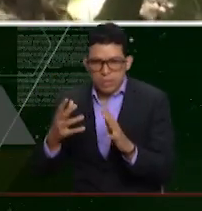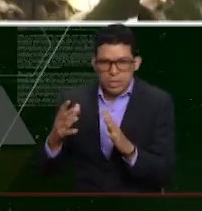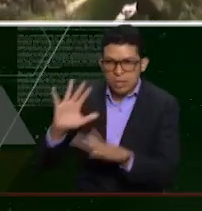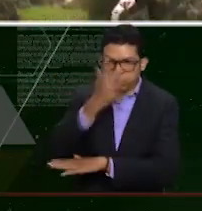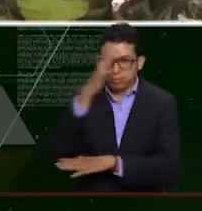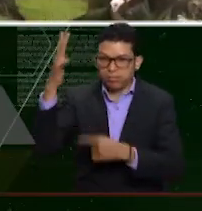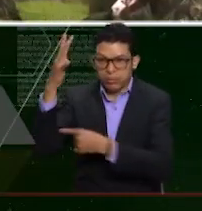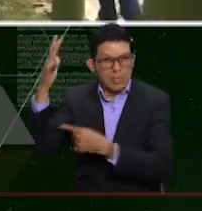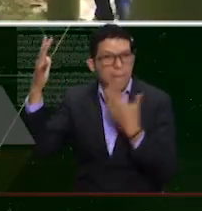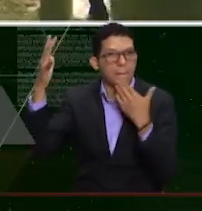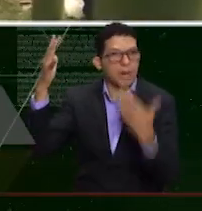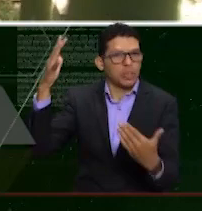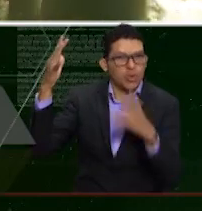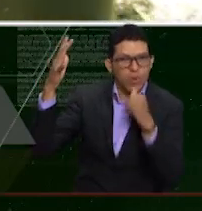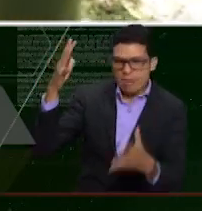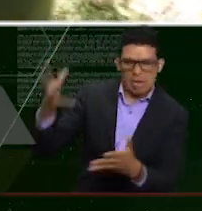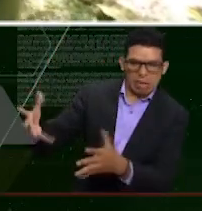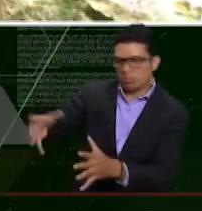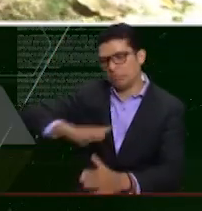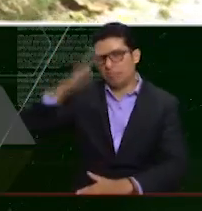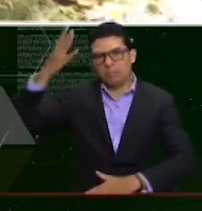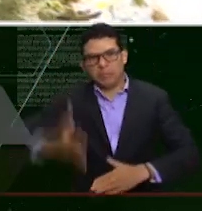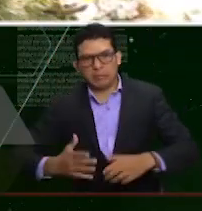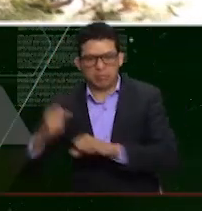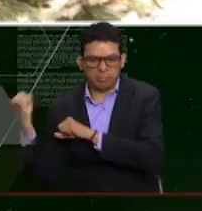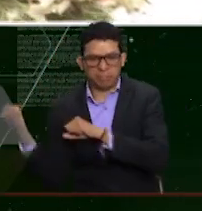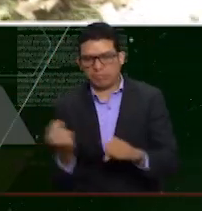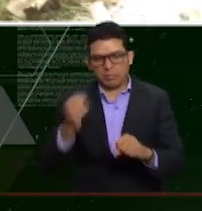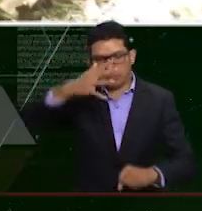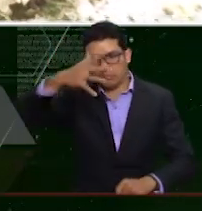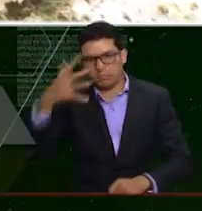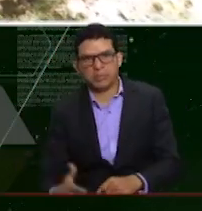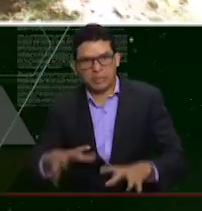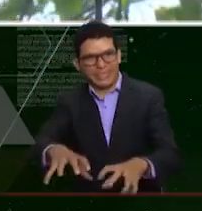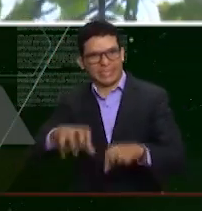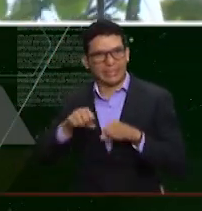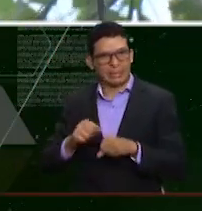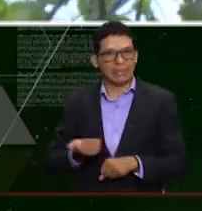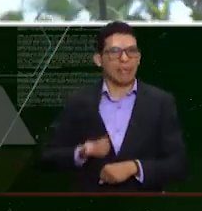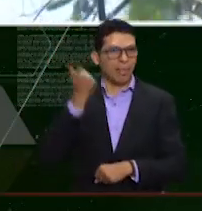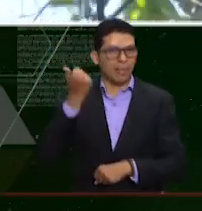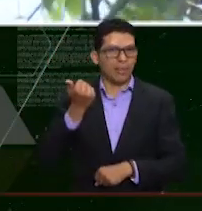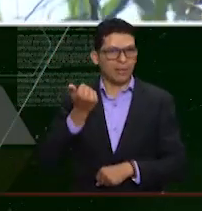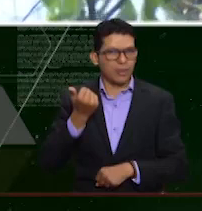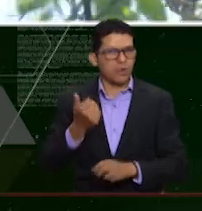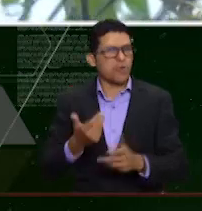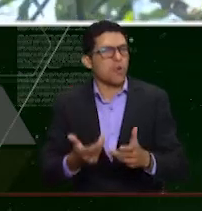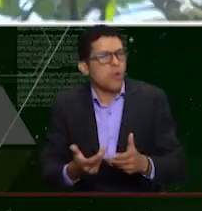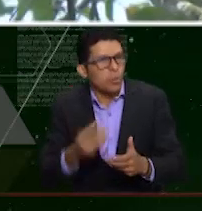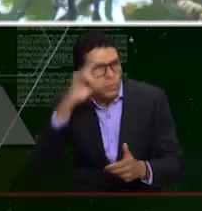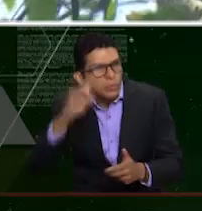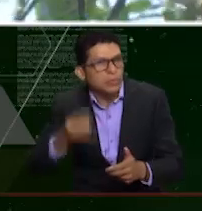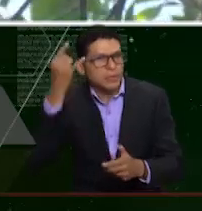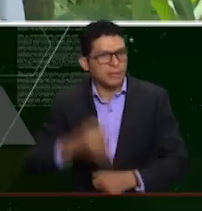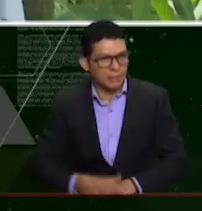que no tiene los permisos para su aprovechamiento? ¿En qué me debo fijar? ¿Qué tip me puede dar usted ahí, Mónica? Bueno, hay que fijarnos